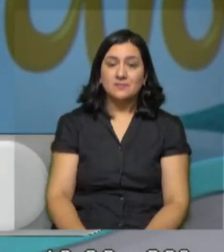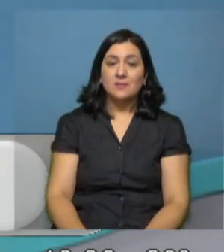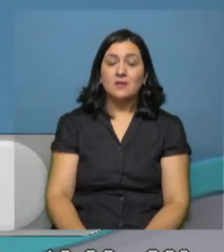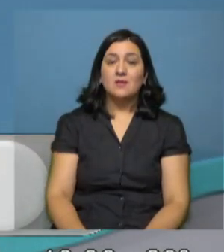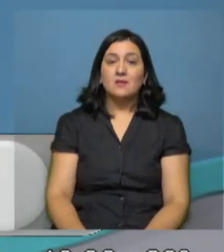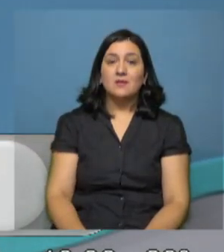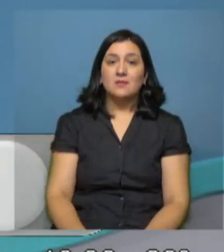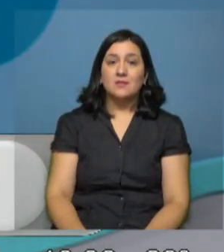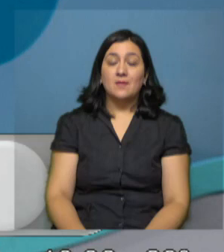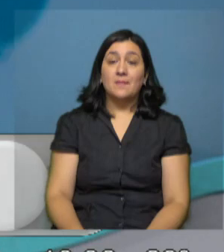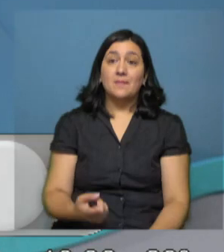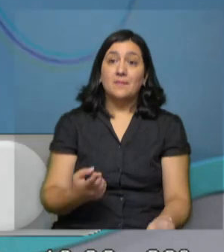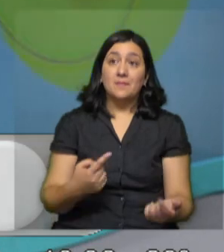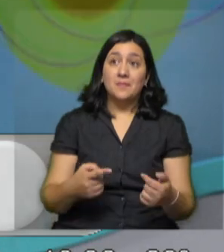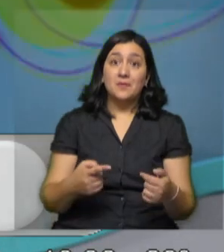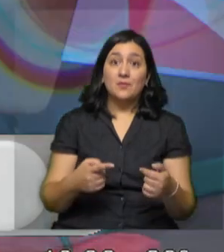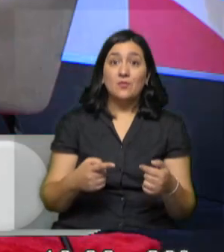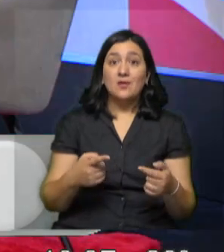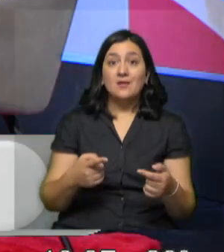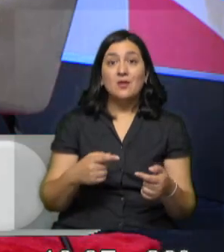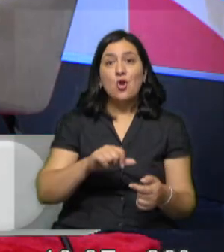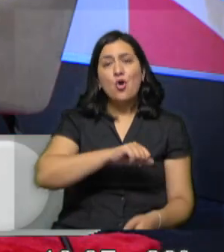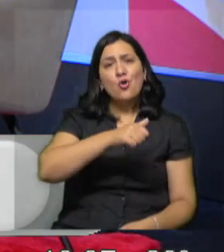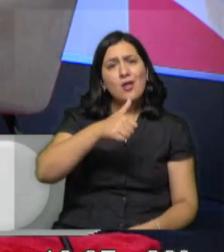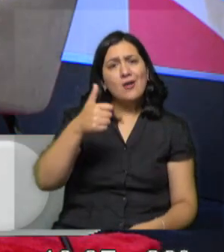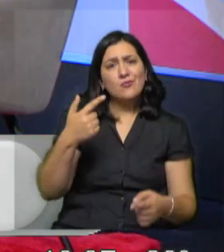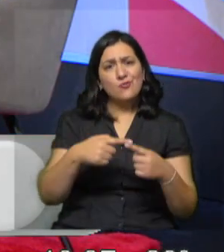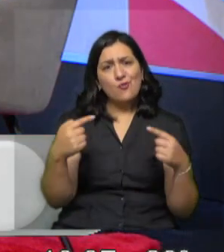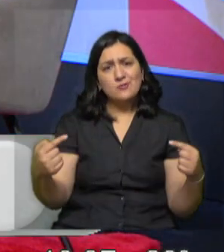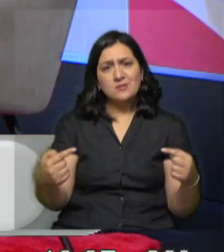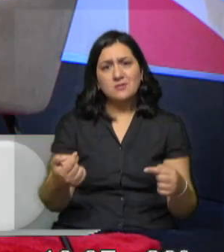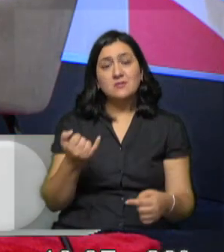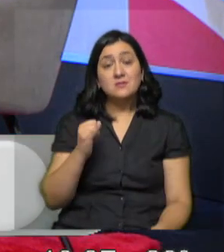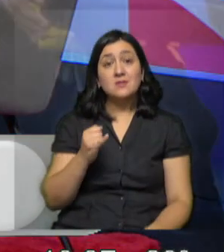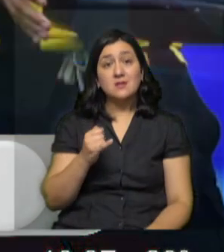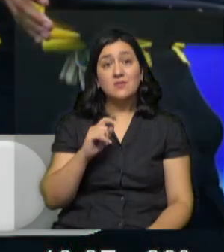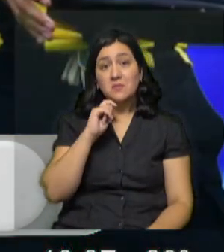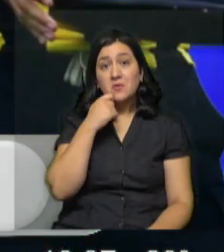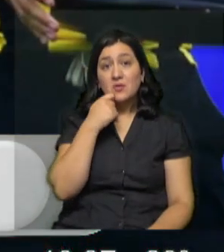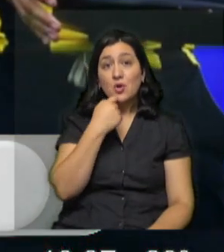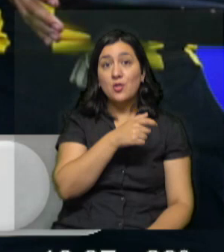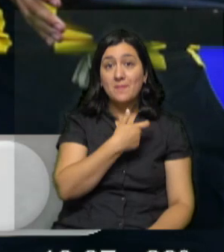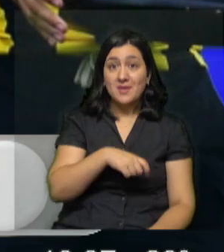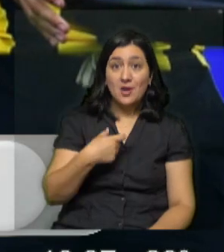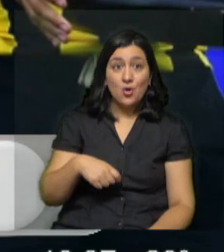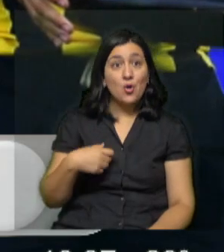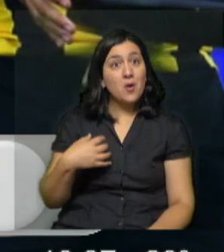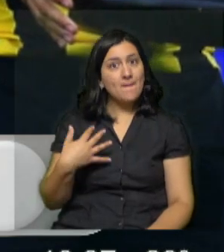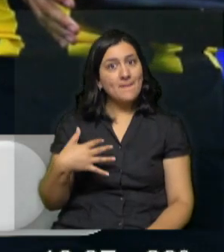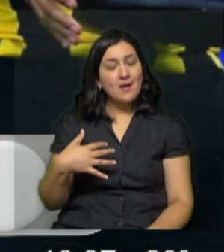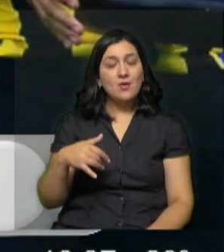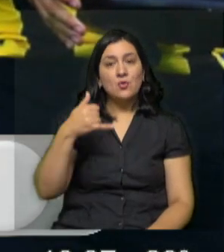dar la Intercontinental, pero el conseguir cosas, ¿no? Sí, eso fue increíble. Lo de Peñarol fue increíble, porque cuando me